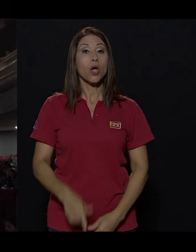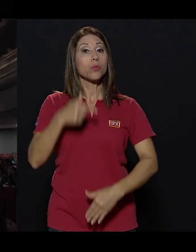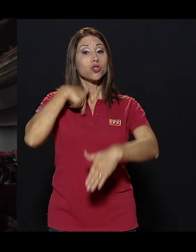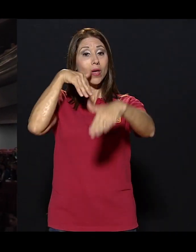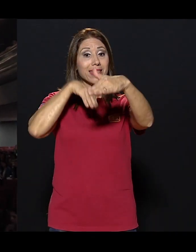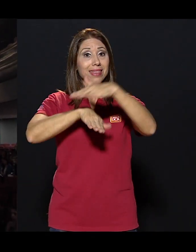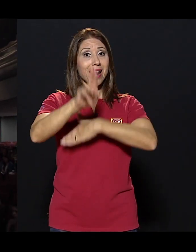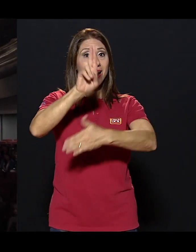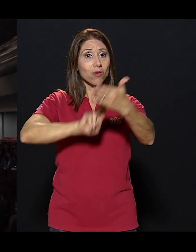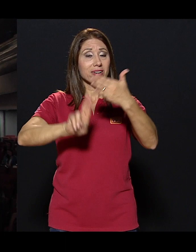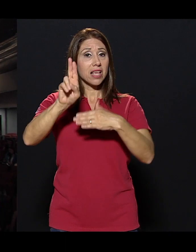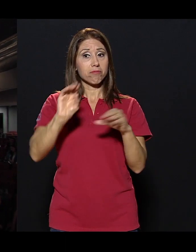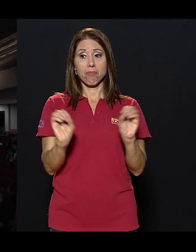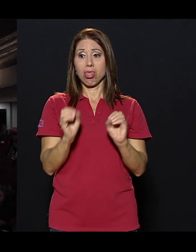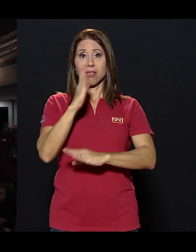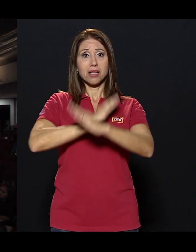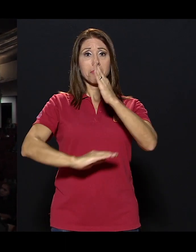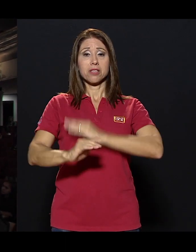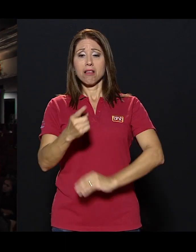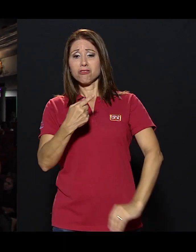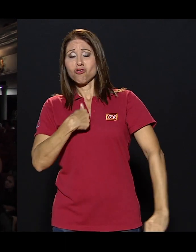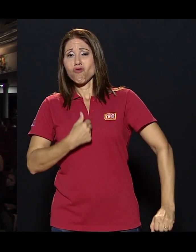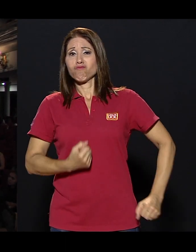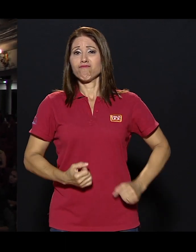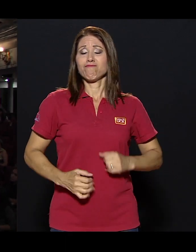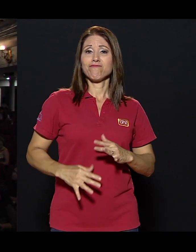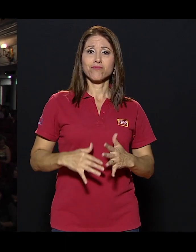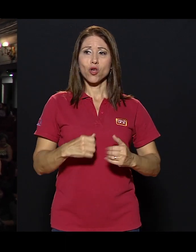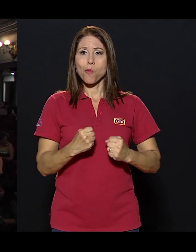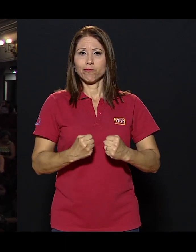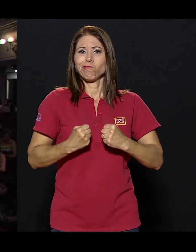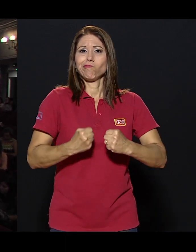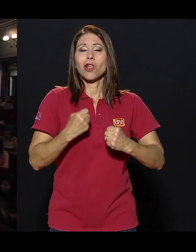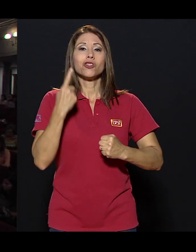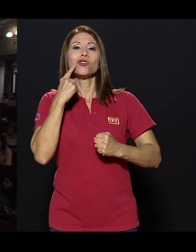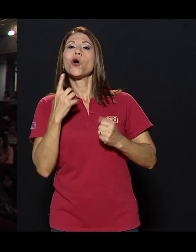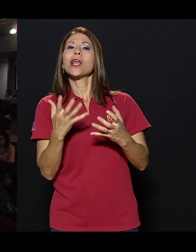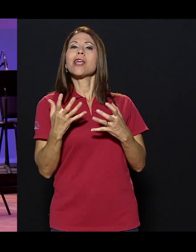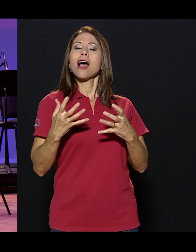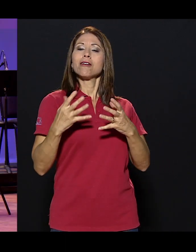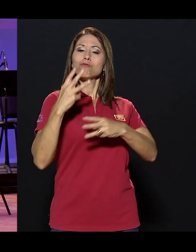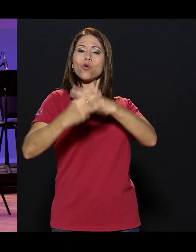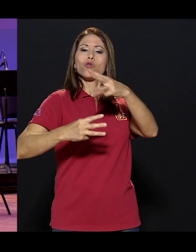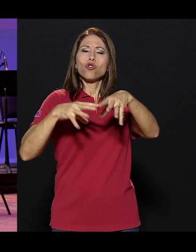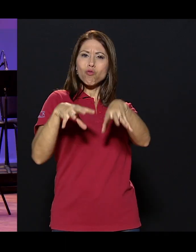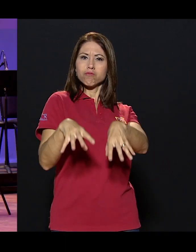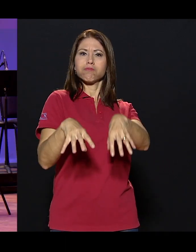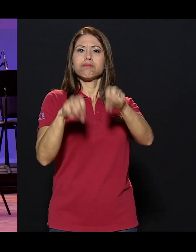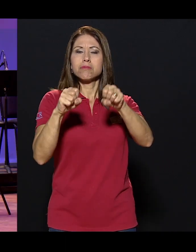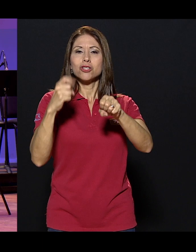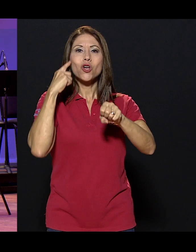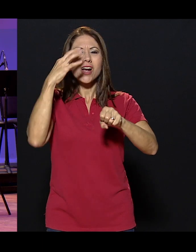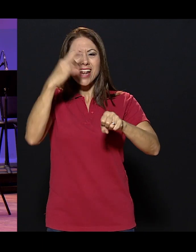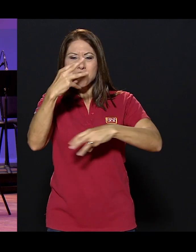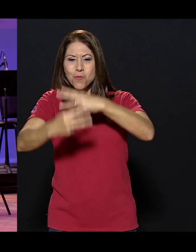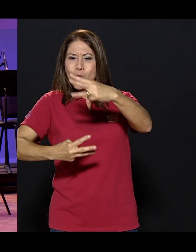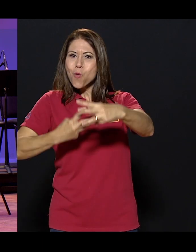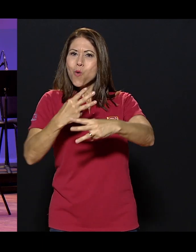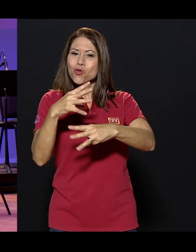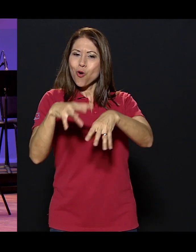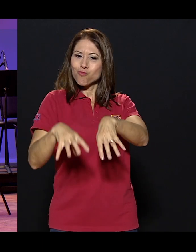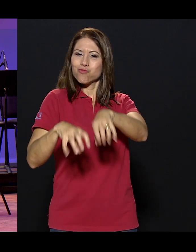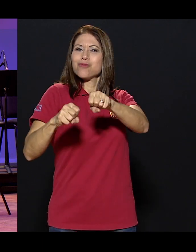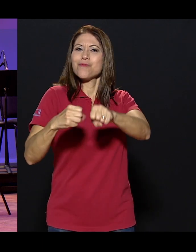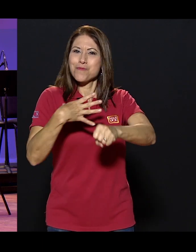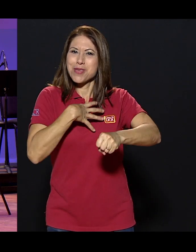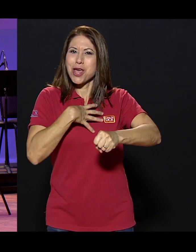Yo entré a la U sin discapacidad, como la más matona, a buscar, a conquistar el mundo porque creí que me pertenecía el mundo entero, era